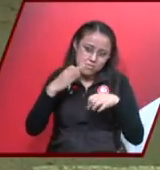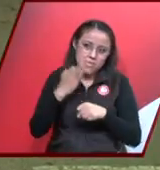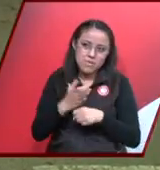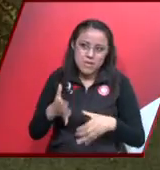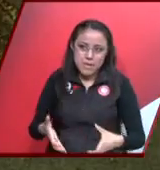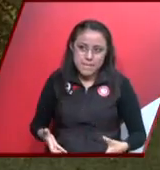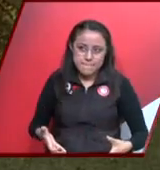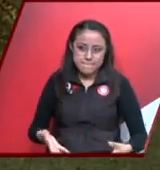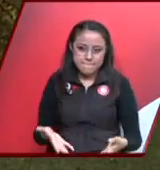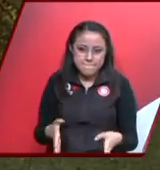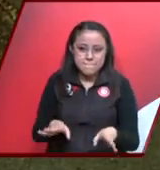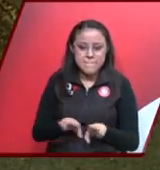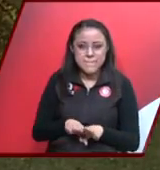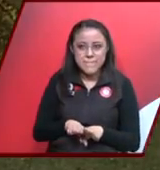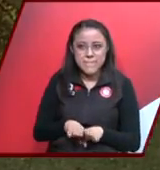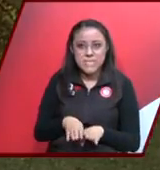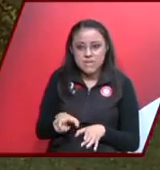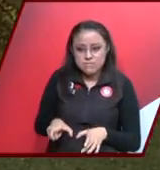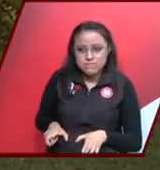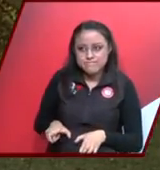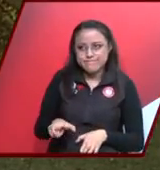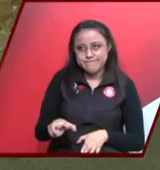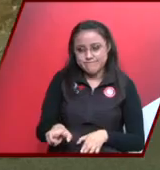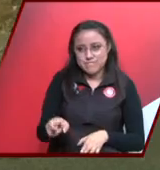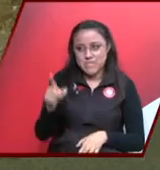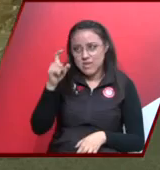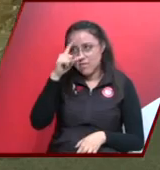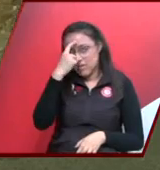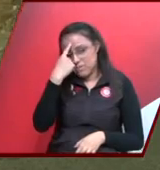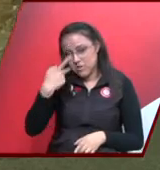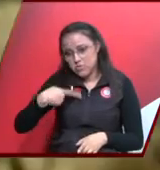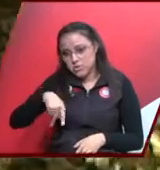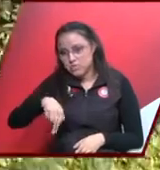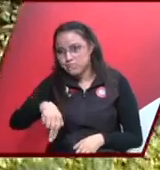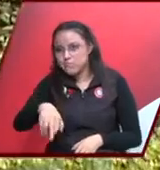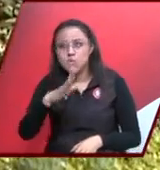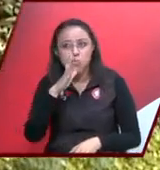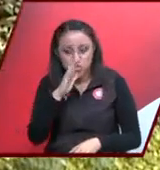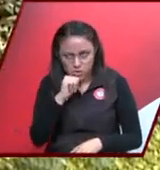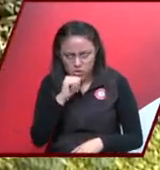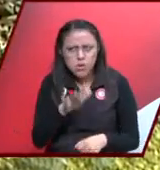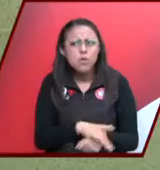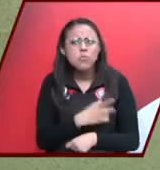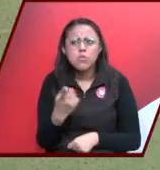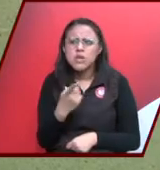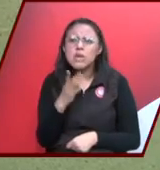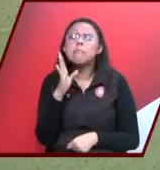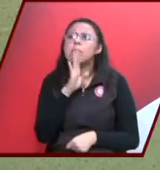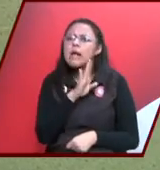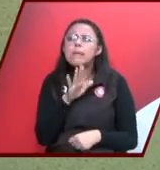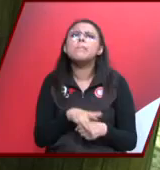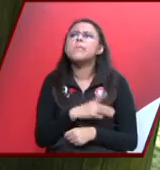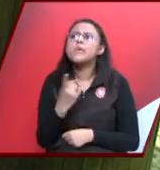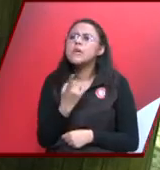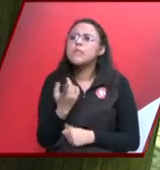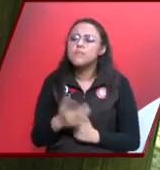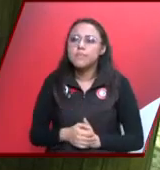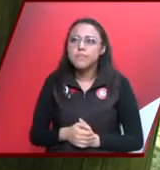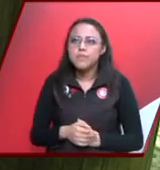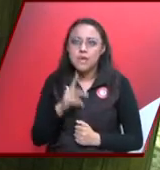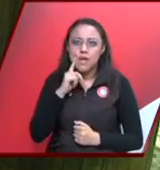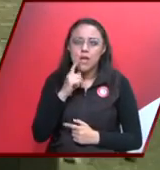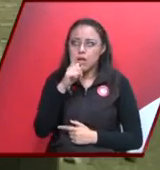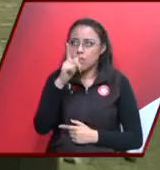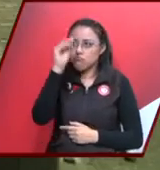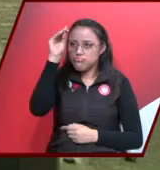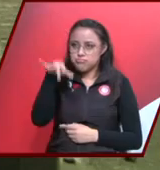la banqueta, está bloqueada. Eso complica a los peatones. ¿Pero por qué todo está tan maltrecho por aquí?